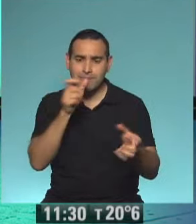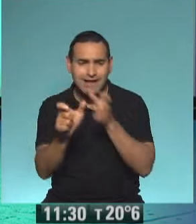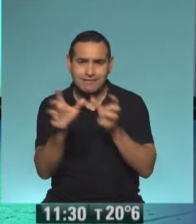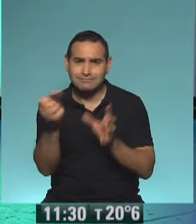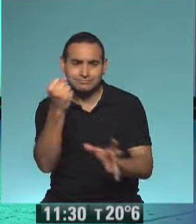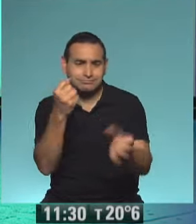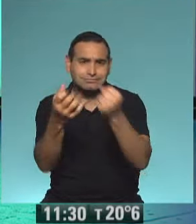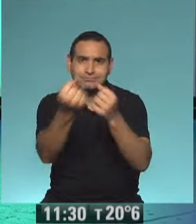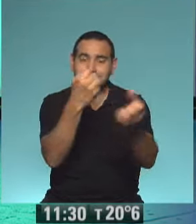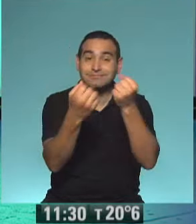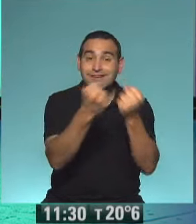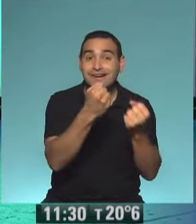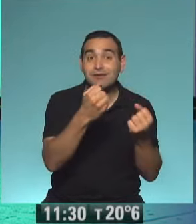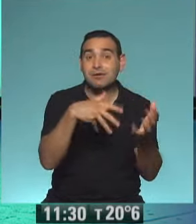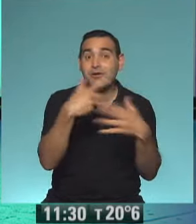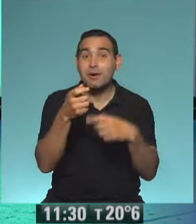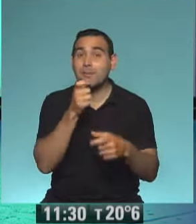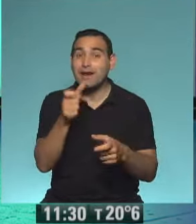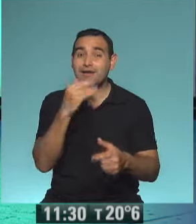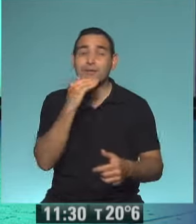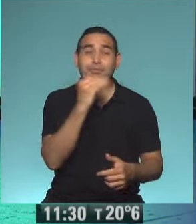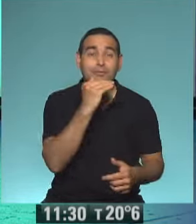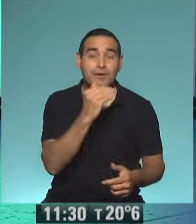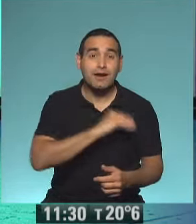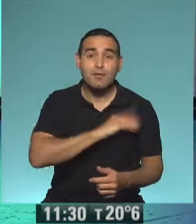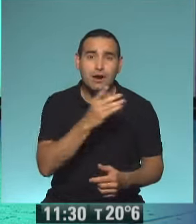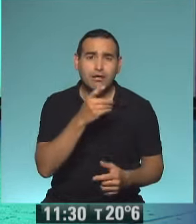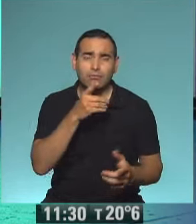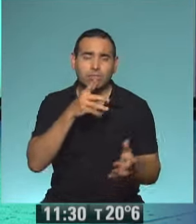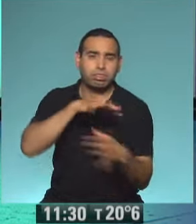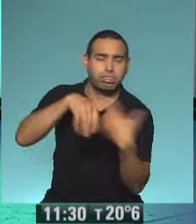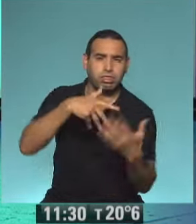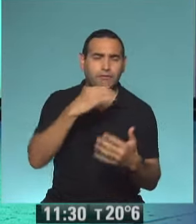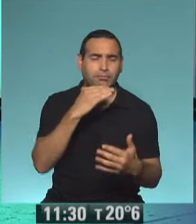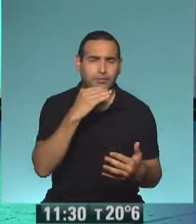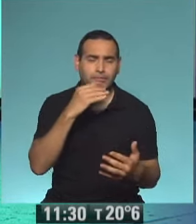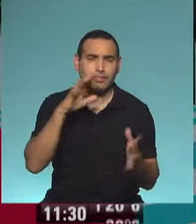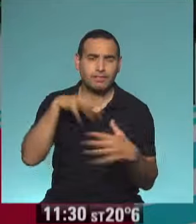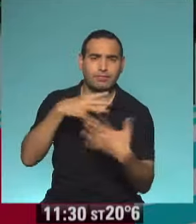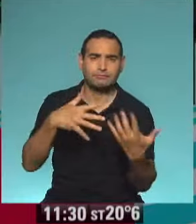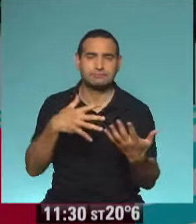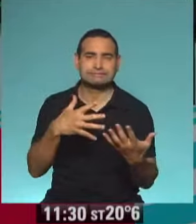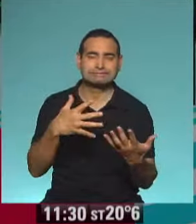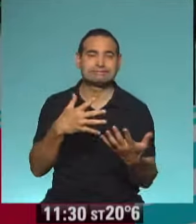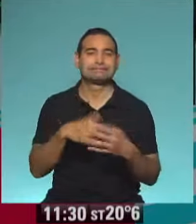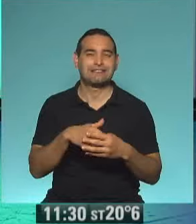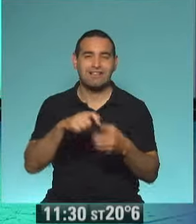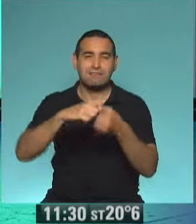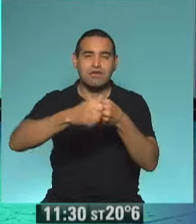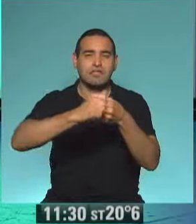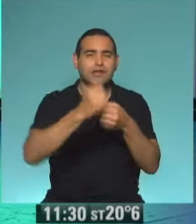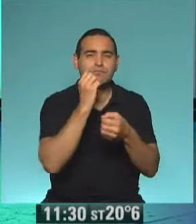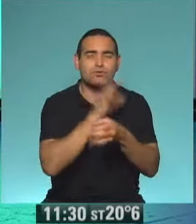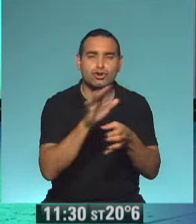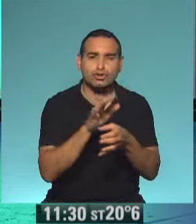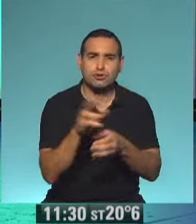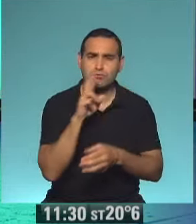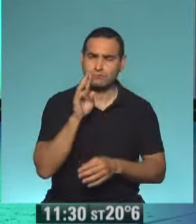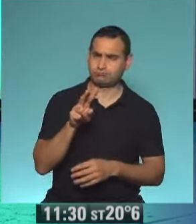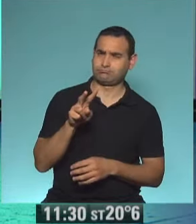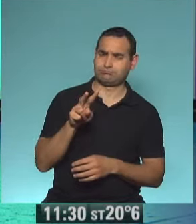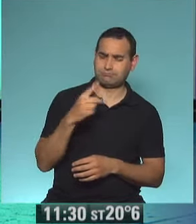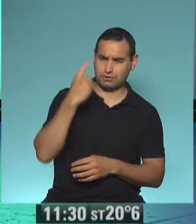todo el pueblo, pero cuando se las quiere decir a su enamorada le salen todas entreveradas. Preciosa mandarina. Ella al principio piensa